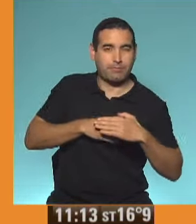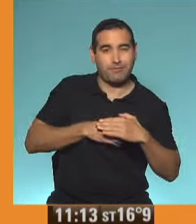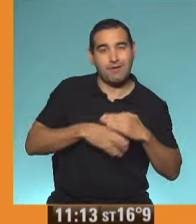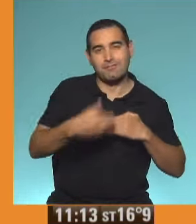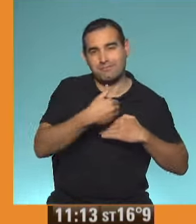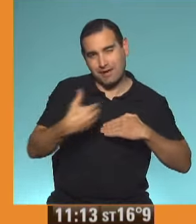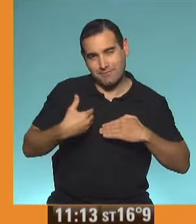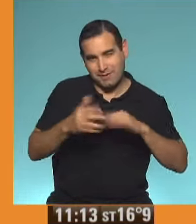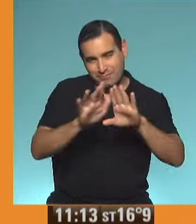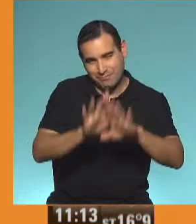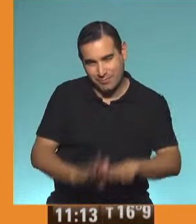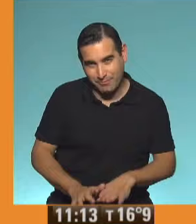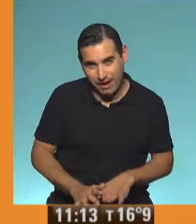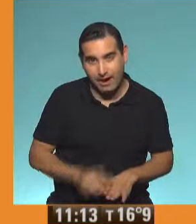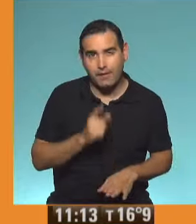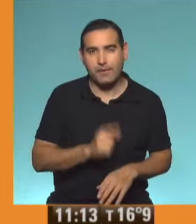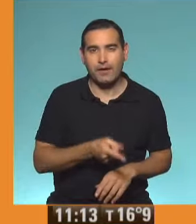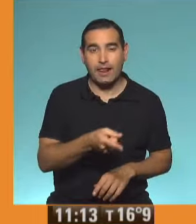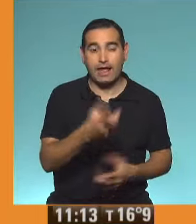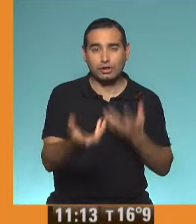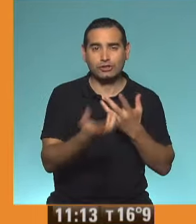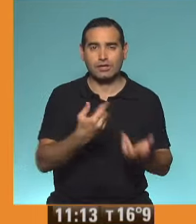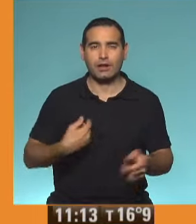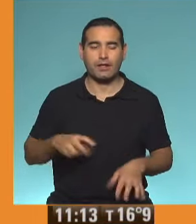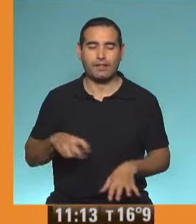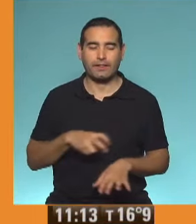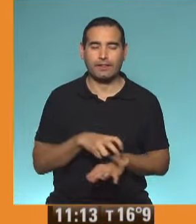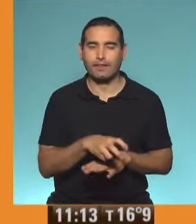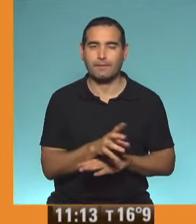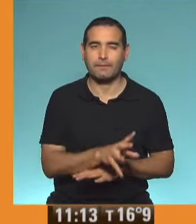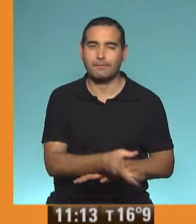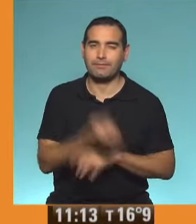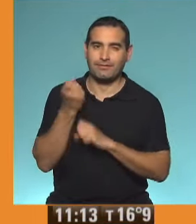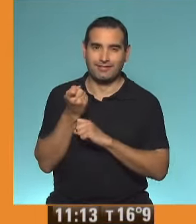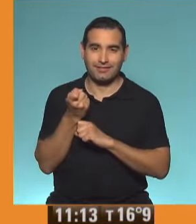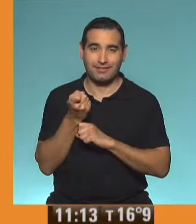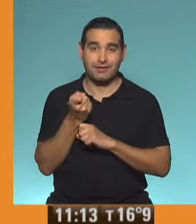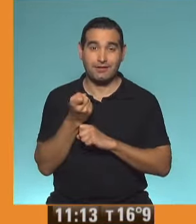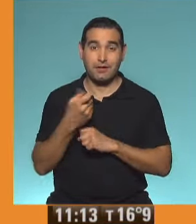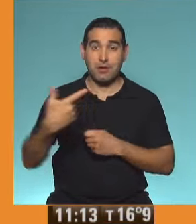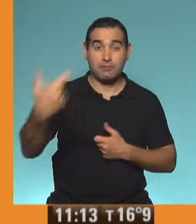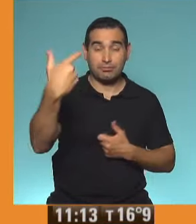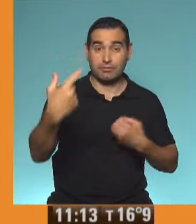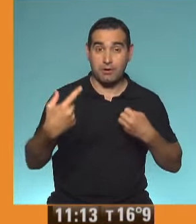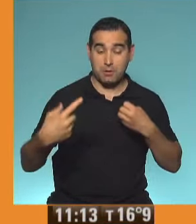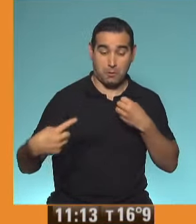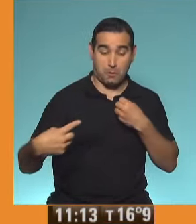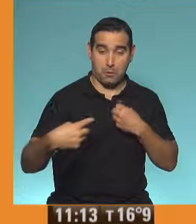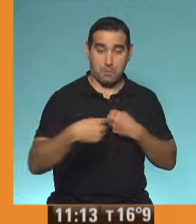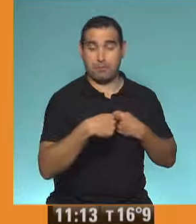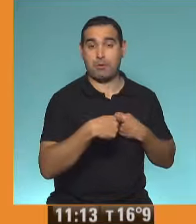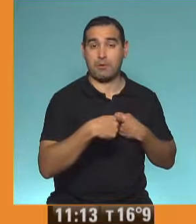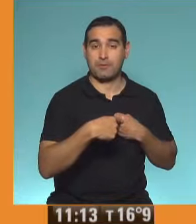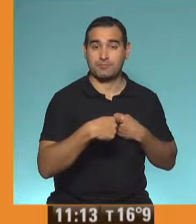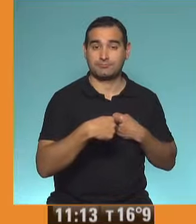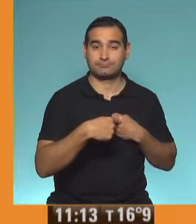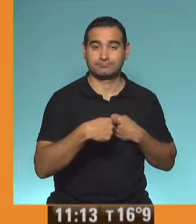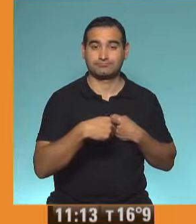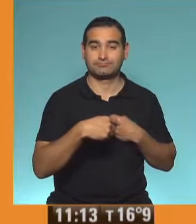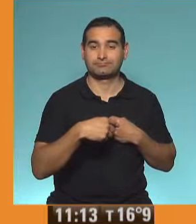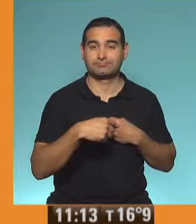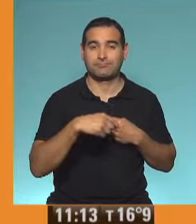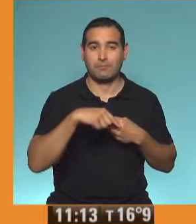preparaba su madre, robado de la cocina la noche anterior. Al chocar contra él, la bala se deslizó como un supositorio